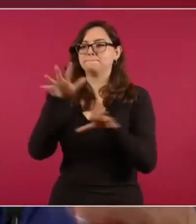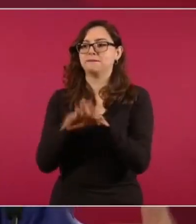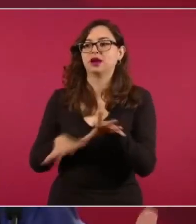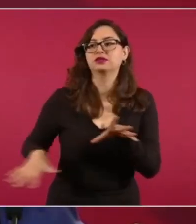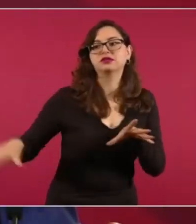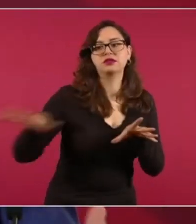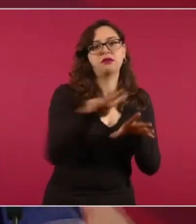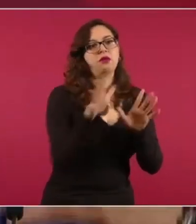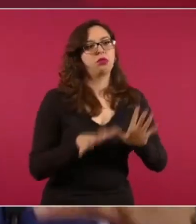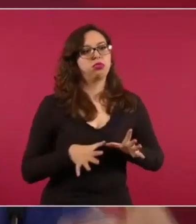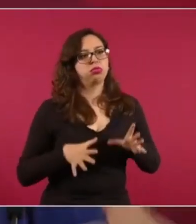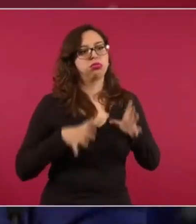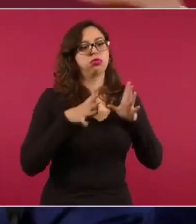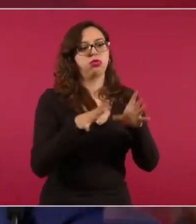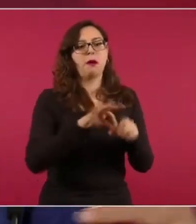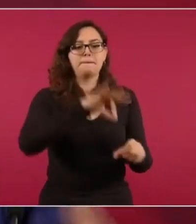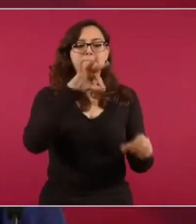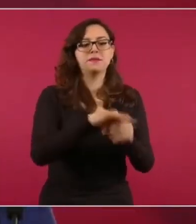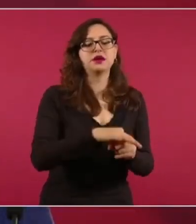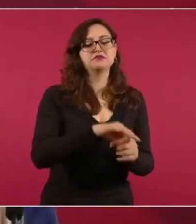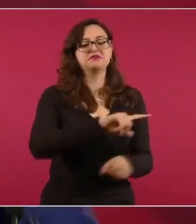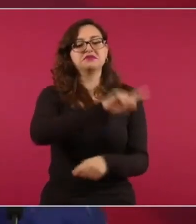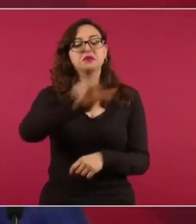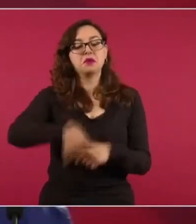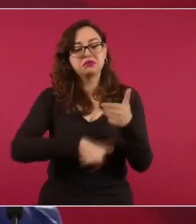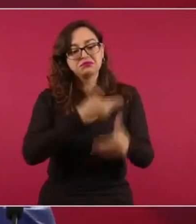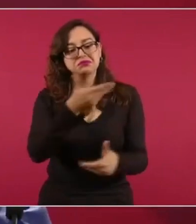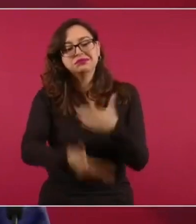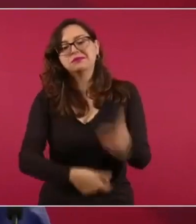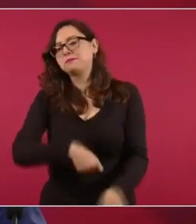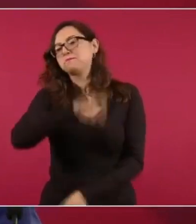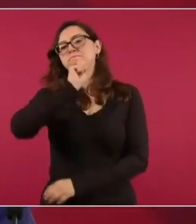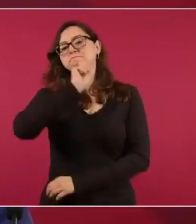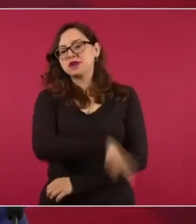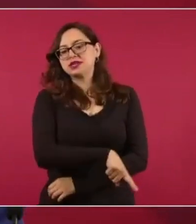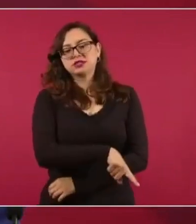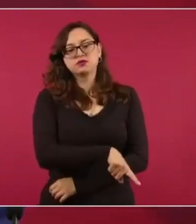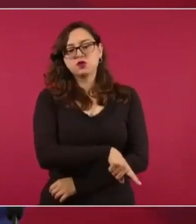Y fue más de lo mismo.